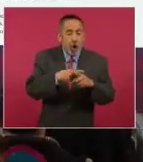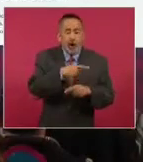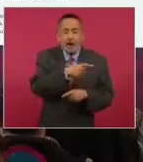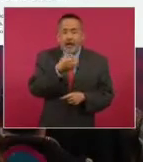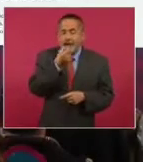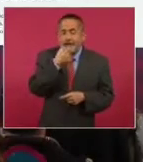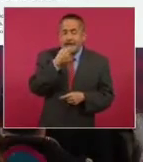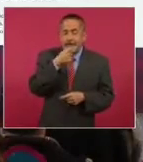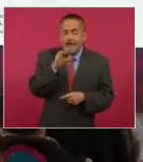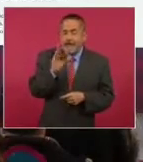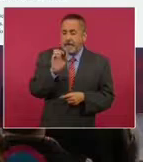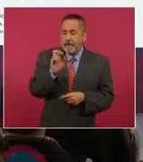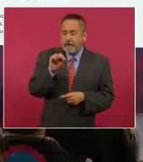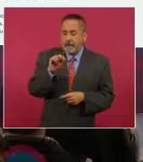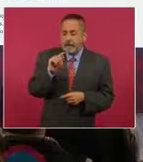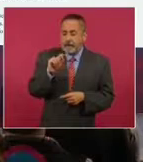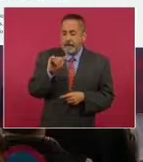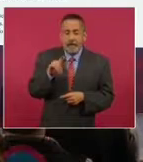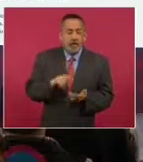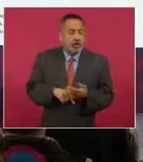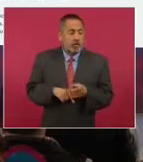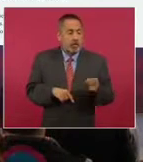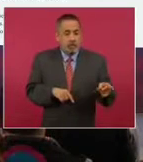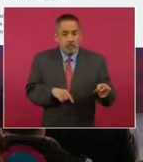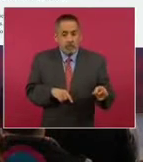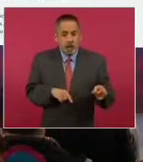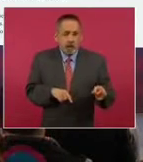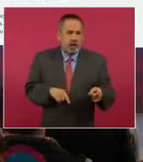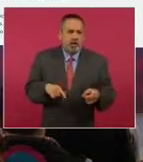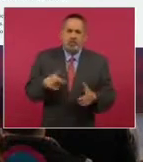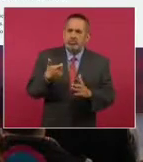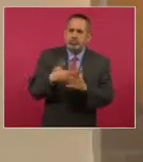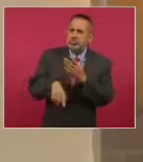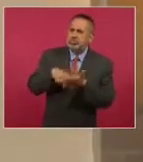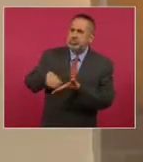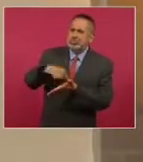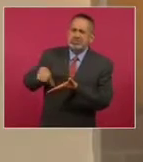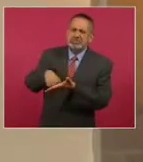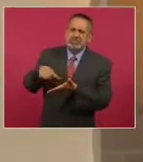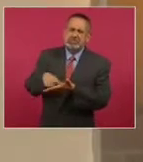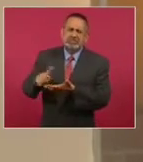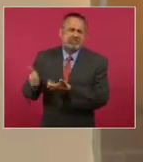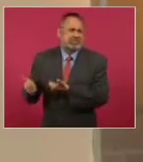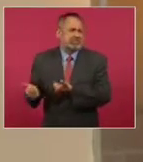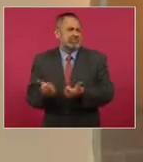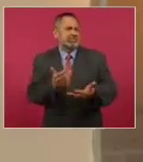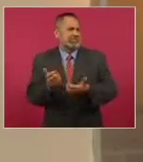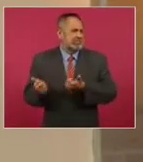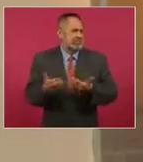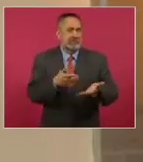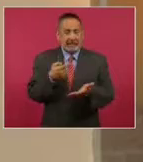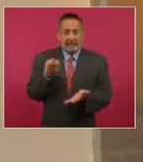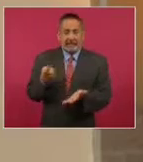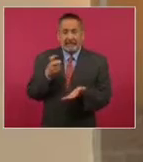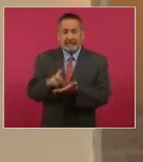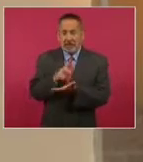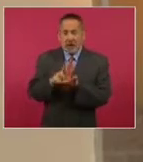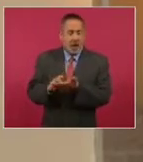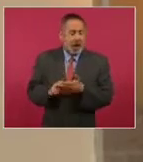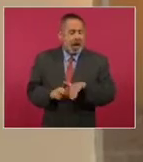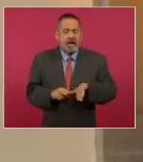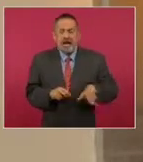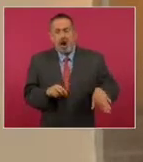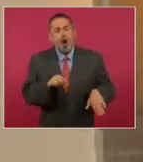Por la alta rentabilidad económica de su trasiego, esta droga ha venido desplazando